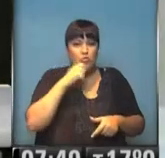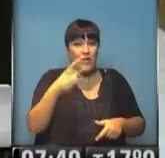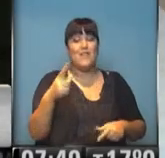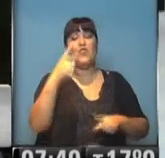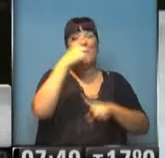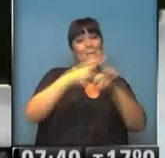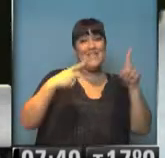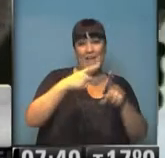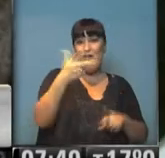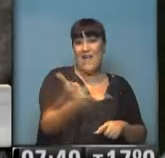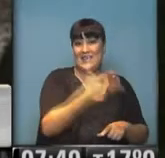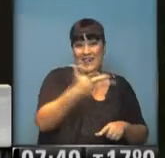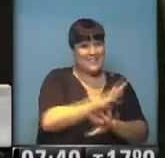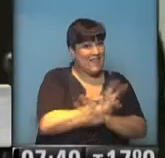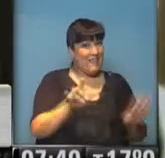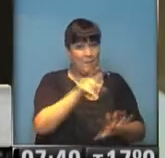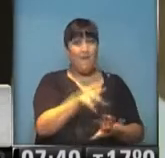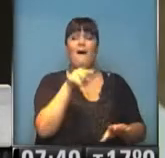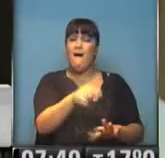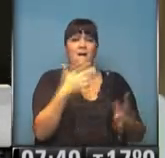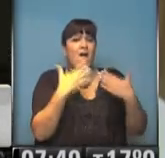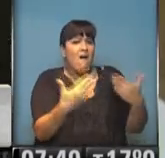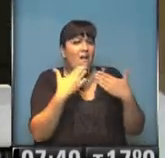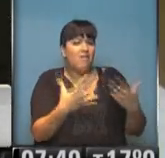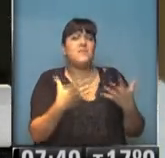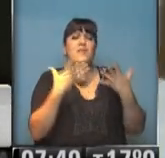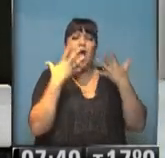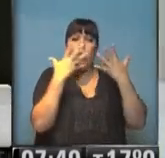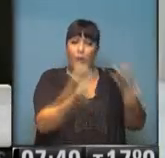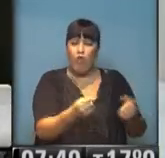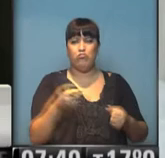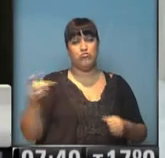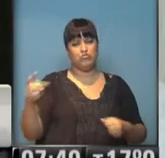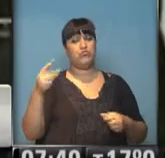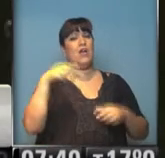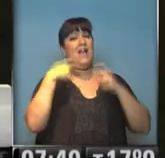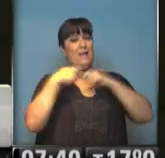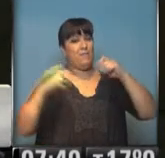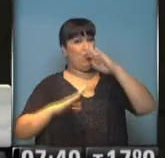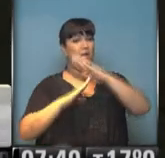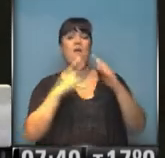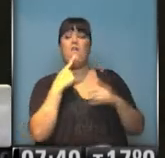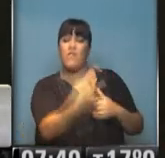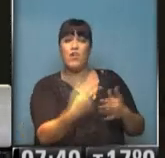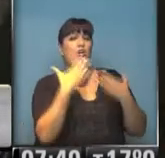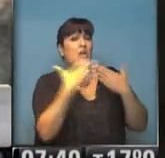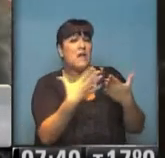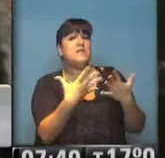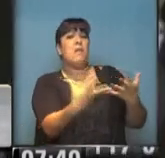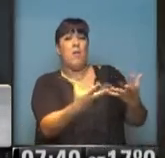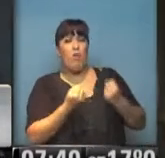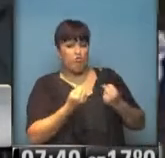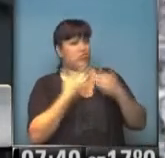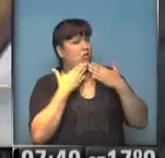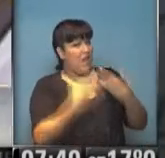ellos tres allí agradecieron el apoyo estela le dijo al papá francisco gracias por el apoyo que brindó